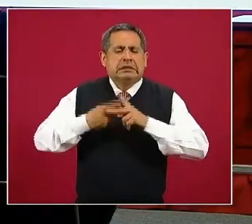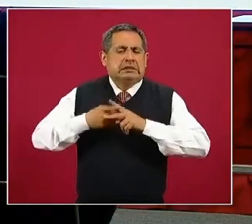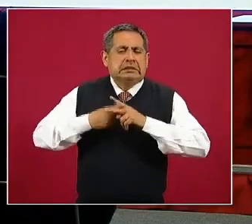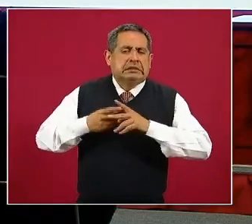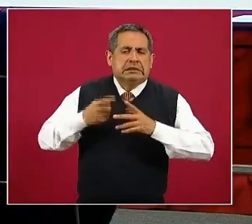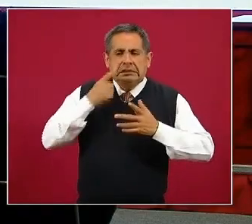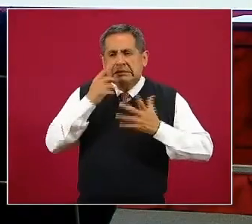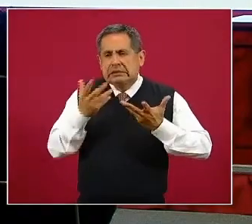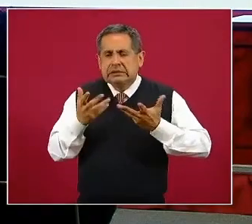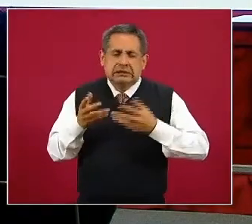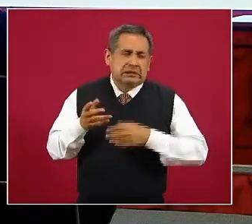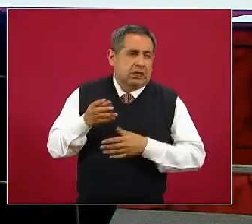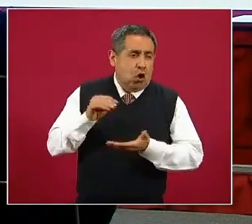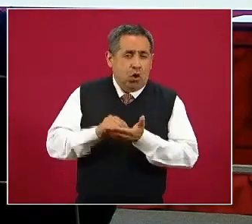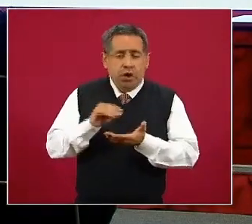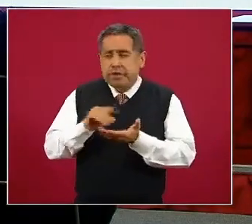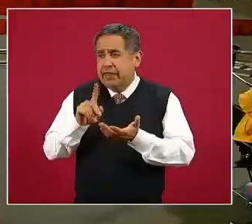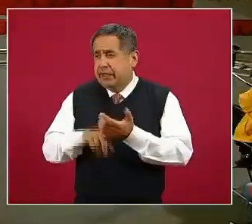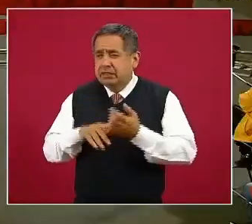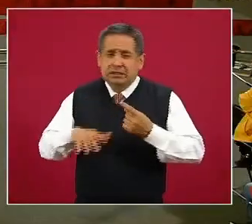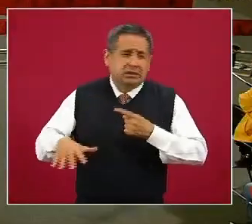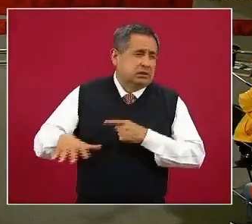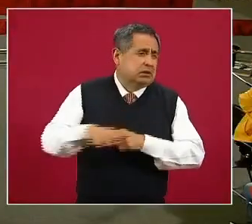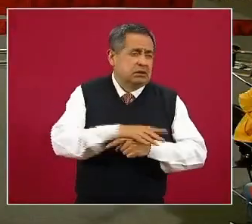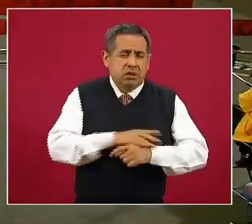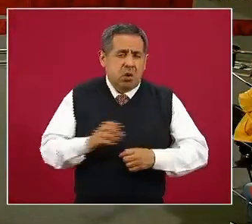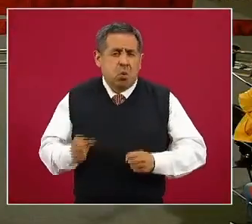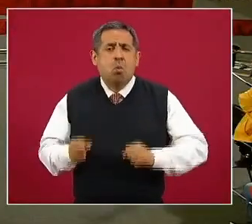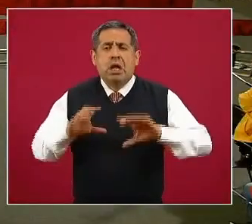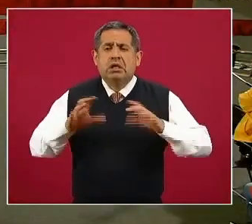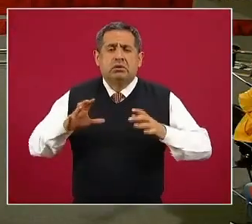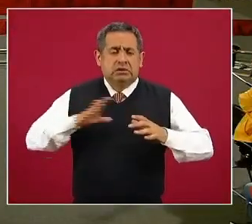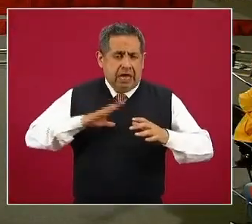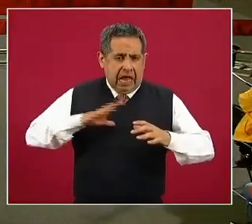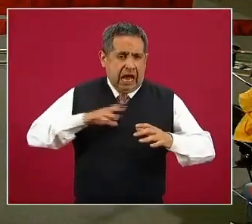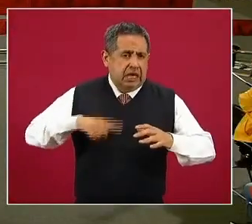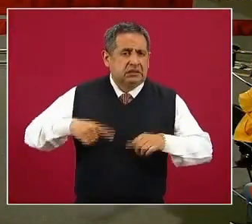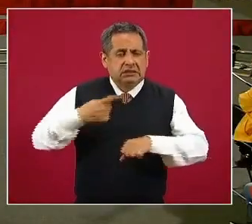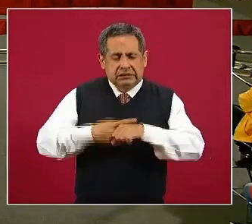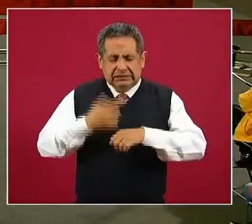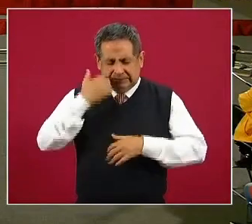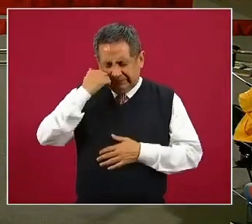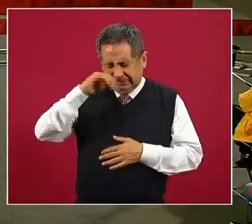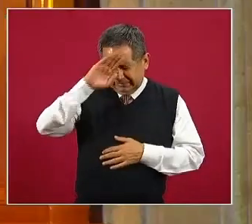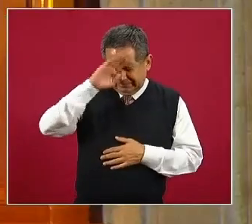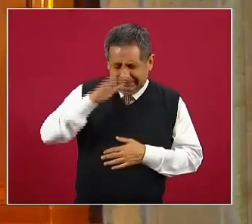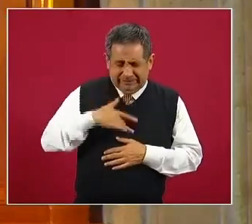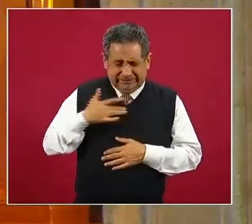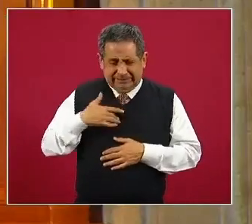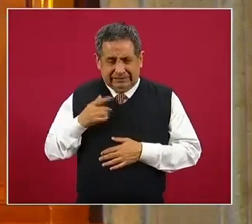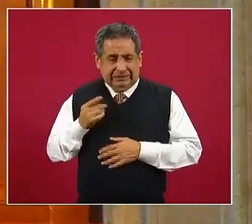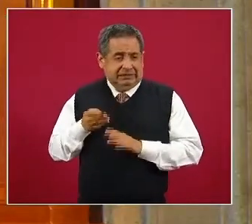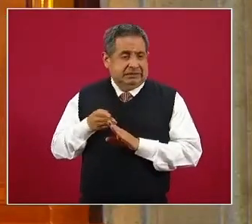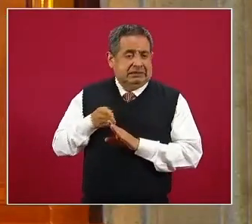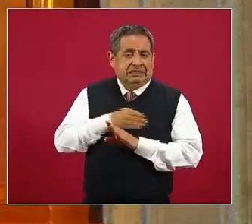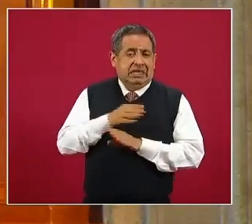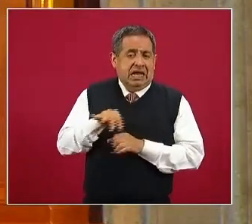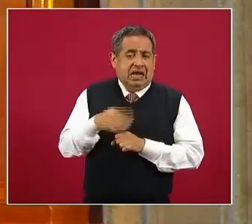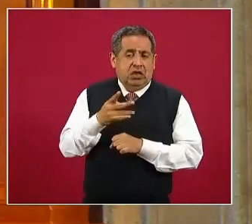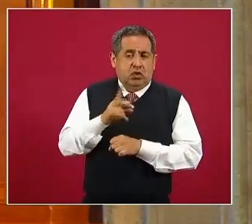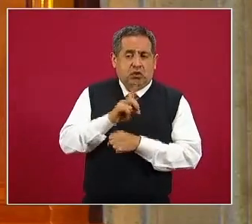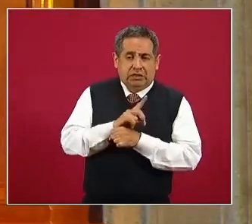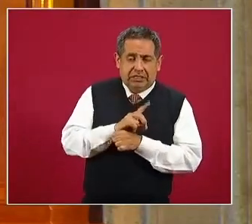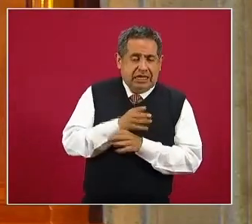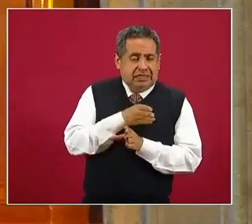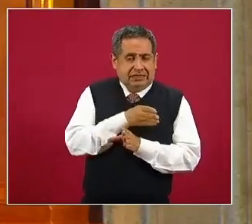y tenemos la proporción de cuántos de esos casos estimados iniciaron con signos y síntomas en los últimos 14 días, es decir, la